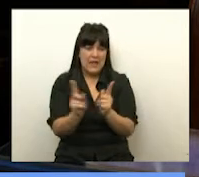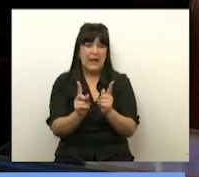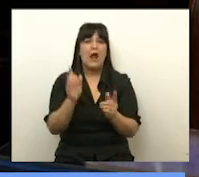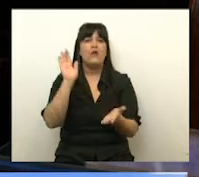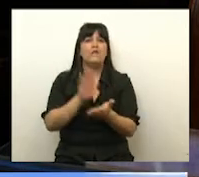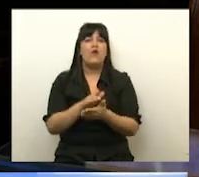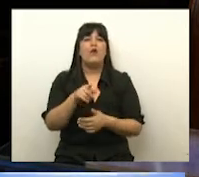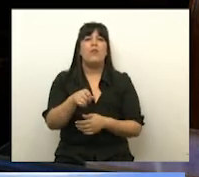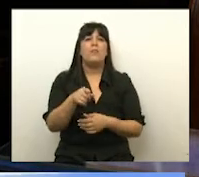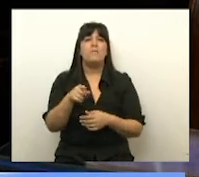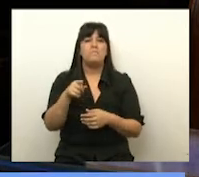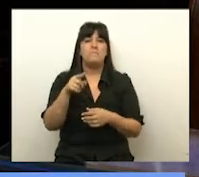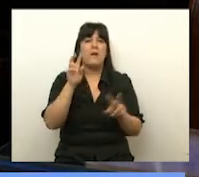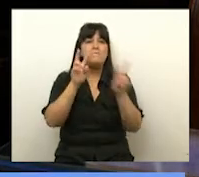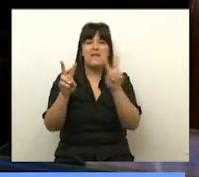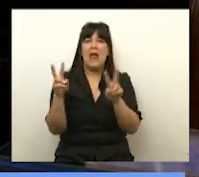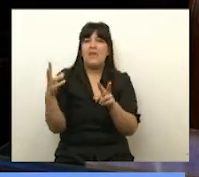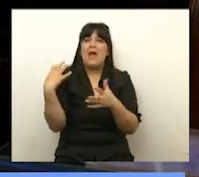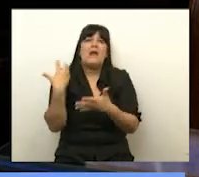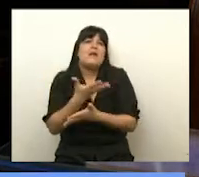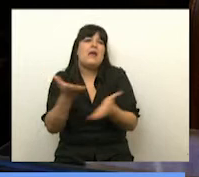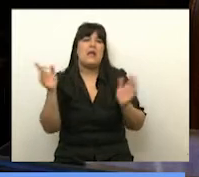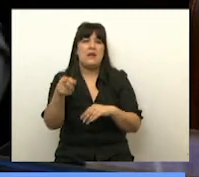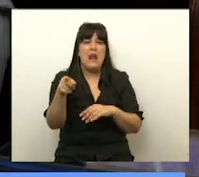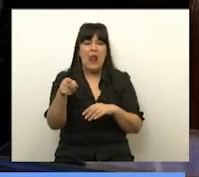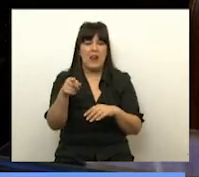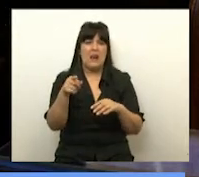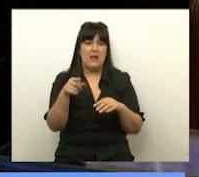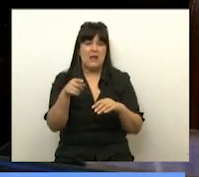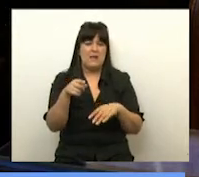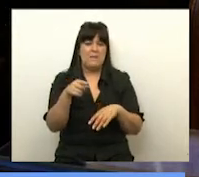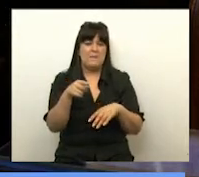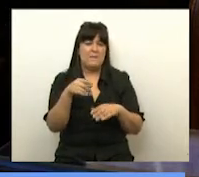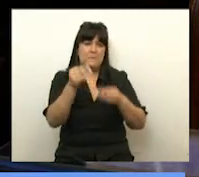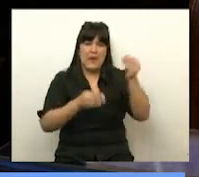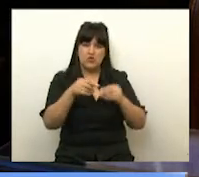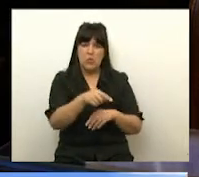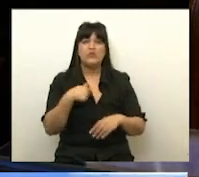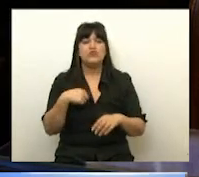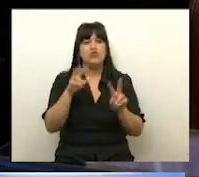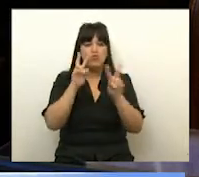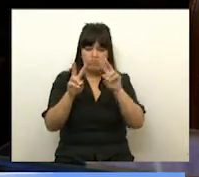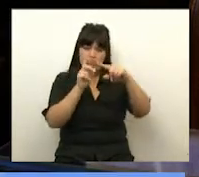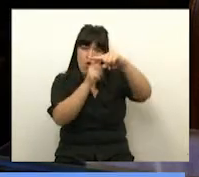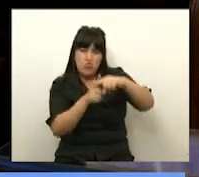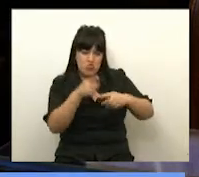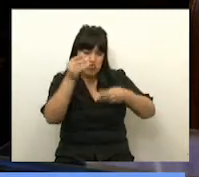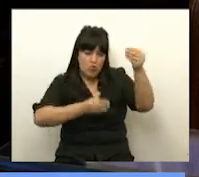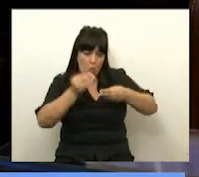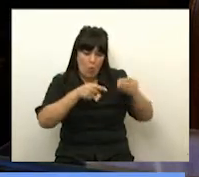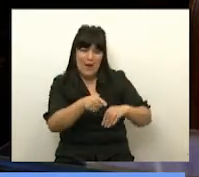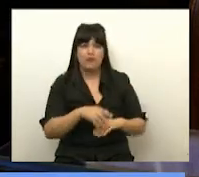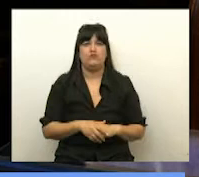mirada de lo macro que significa este presupuesto. Yo estaba mirando y haciendo algunos números.